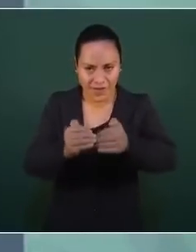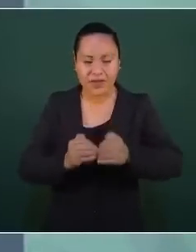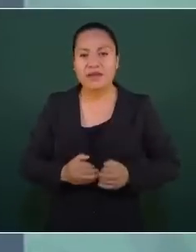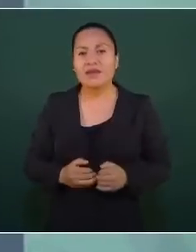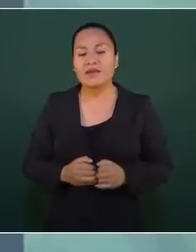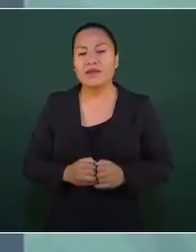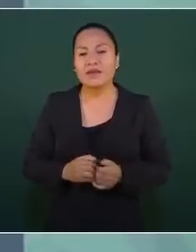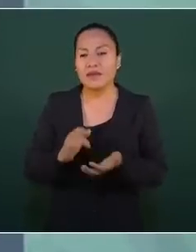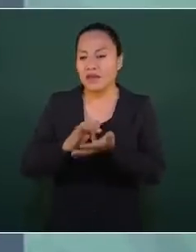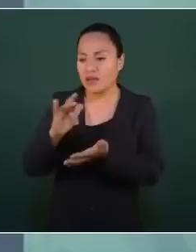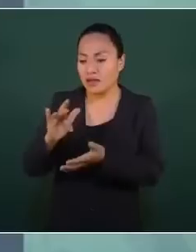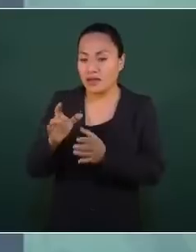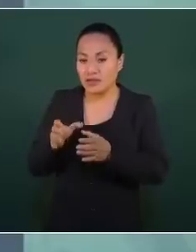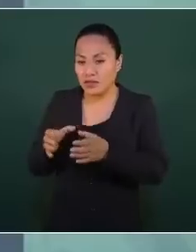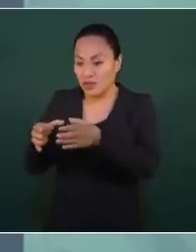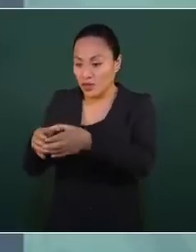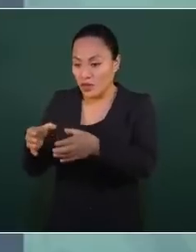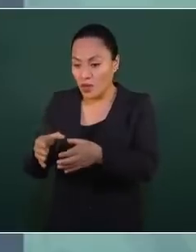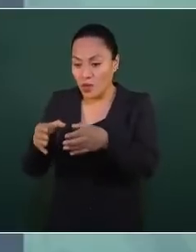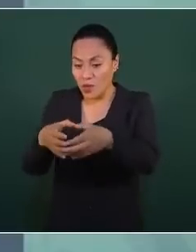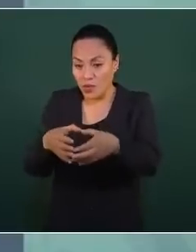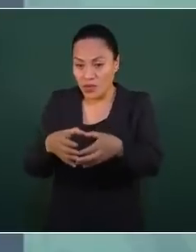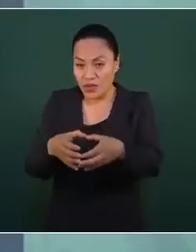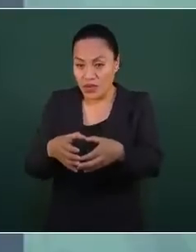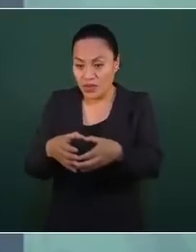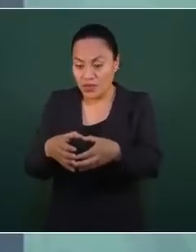Agradezco a las comunidades que nos han ayudado mucho,